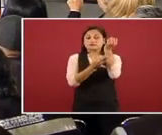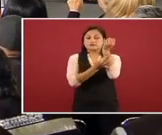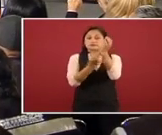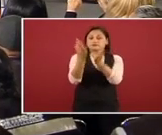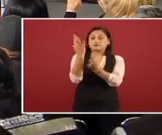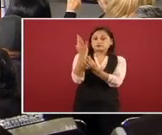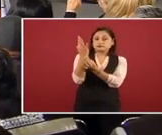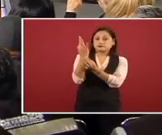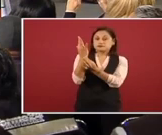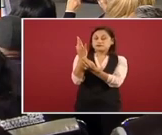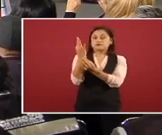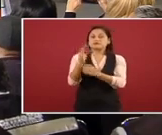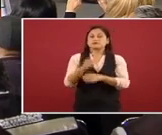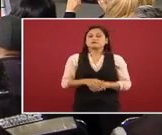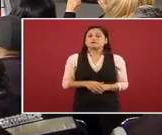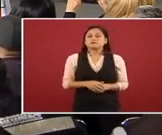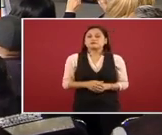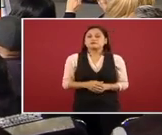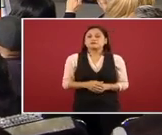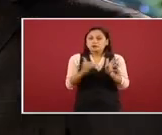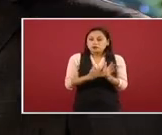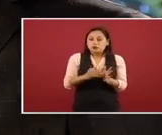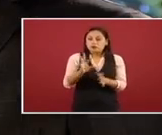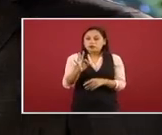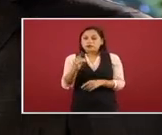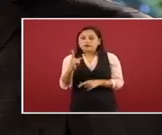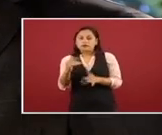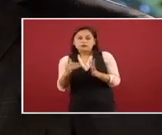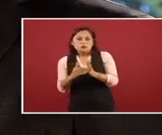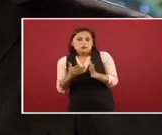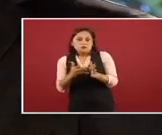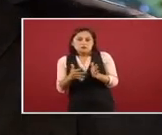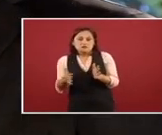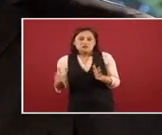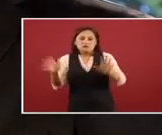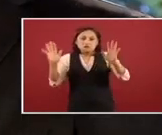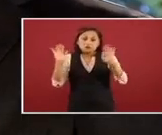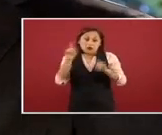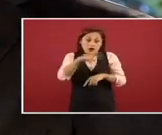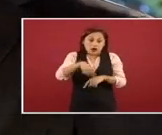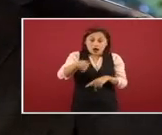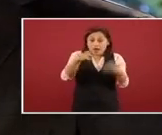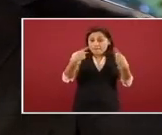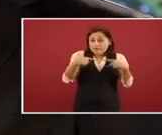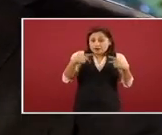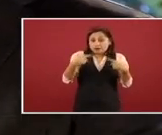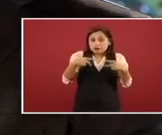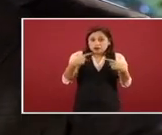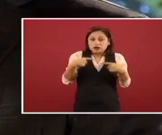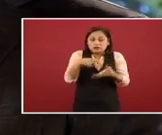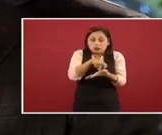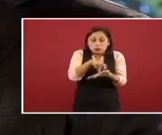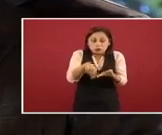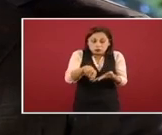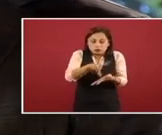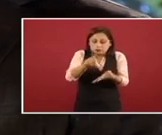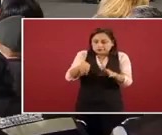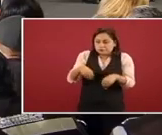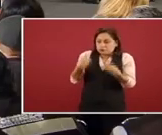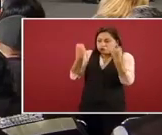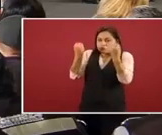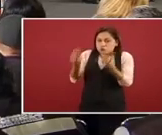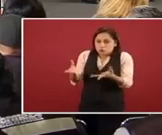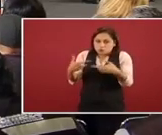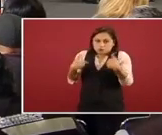Lo que se logre recaudar será para carreteras de Guanajuato y Nayarit. La mega subasta se realizará el 14 y 15 de diciembre,